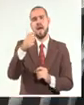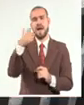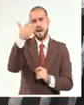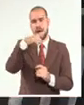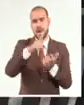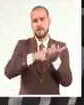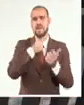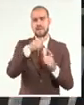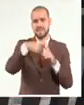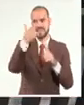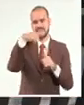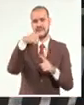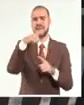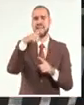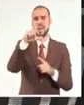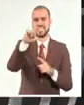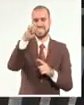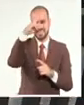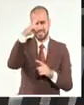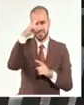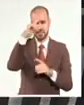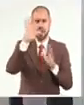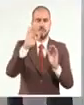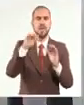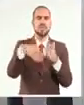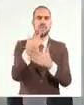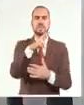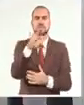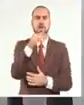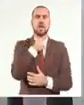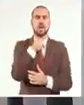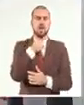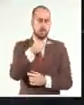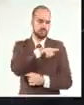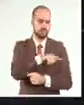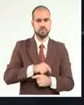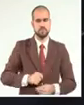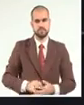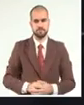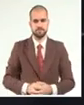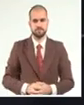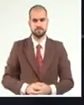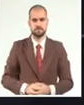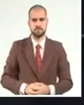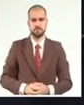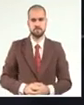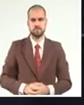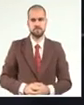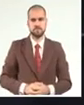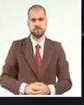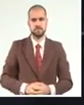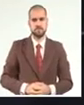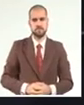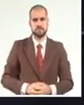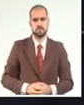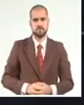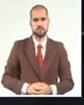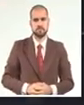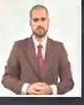y los usuarios podrán acceder a ella de manera gratuita. Arlet Basayo García, Sistema Informativo de la Televisión Cubana.